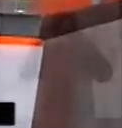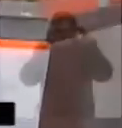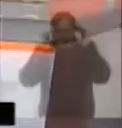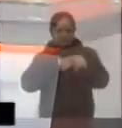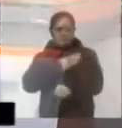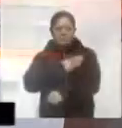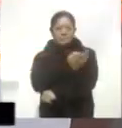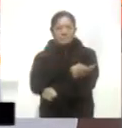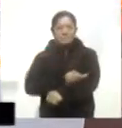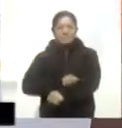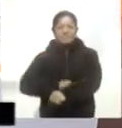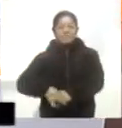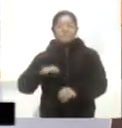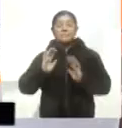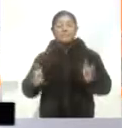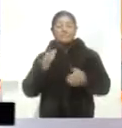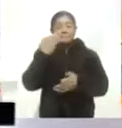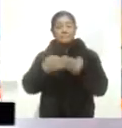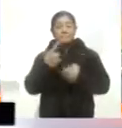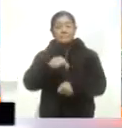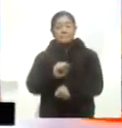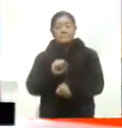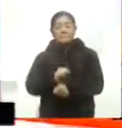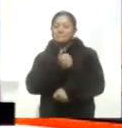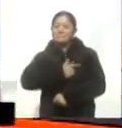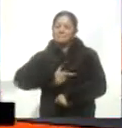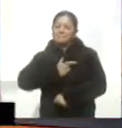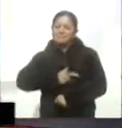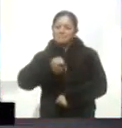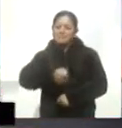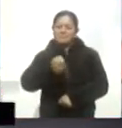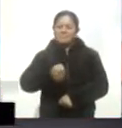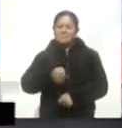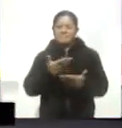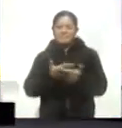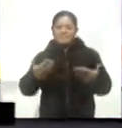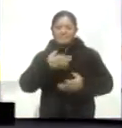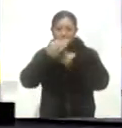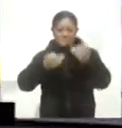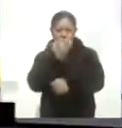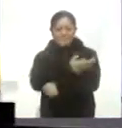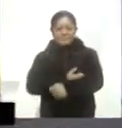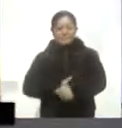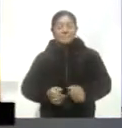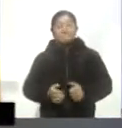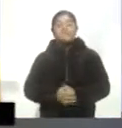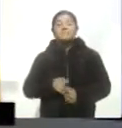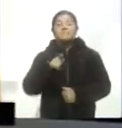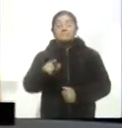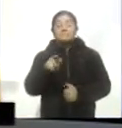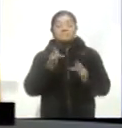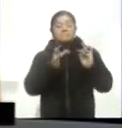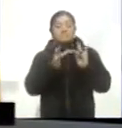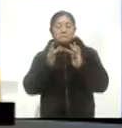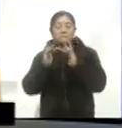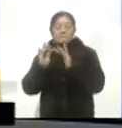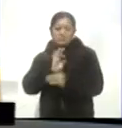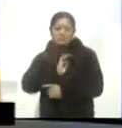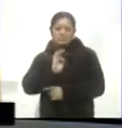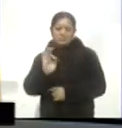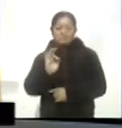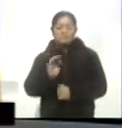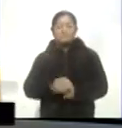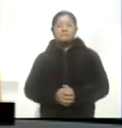Buenas tardes, ya llegamos al fin de semana. Me da muchísimo gusto saludarle en esta segunda emisión de Ahora Noticias, la cual puede seguir a través de